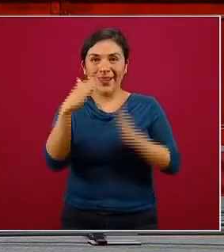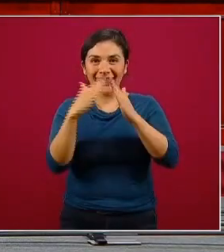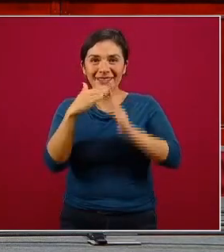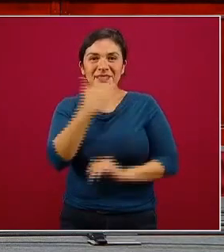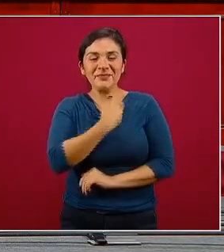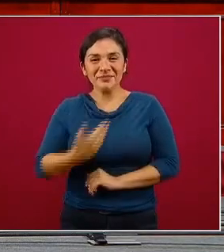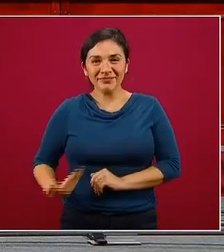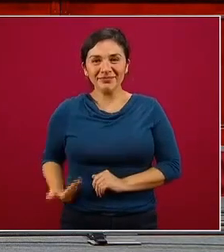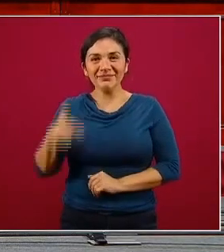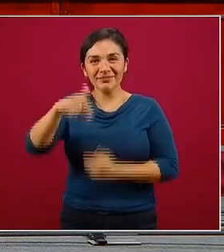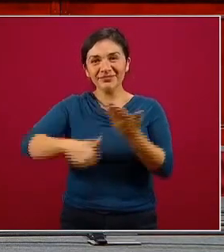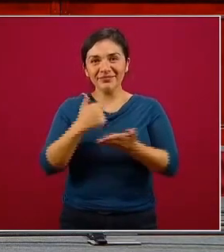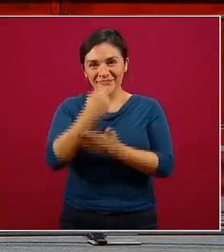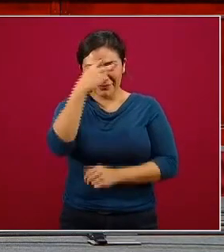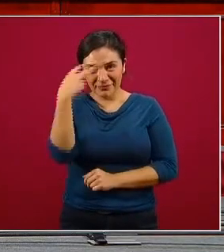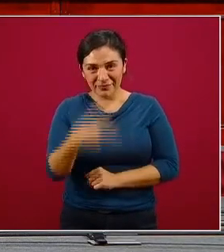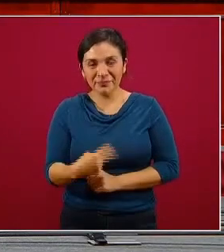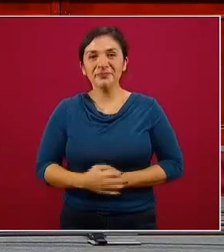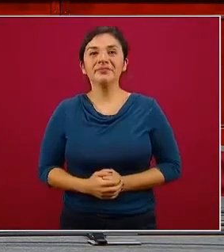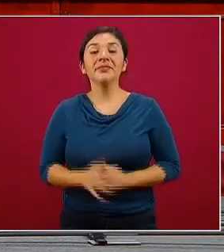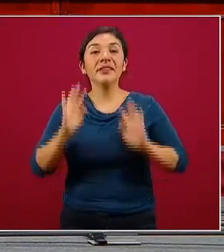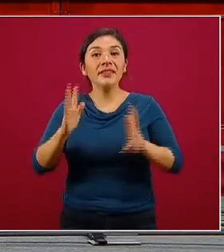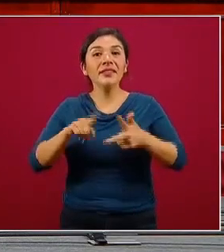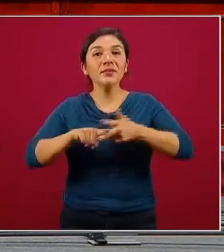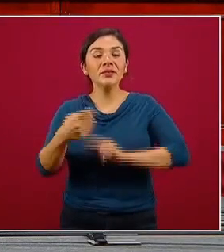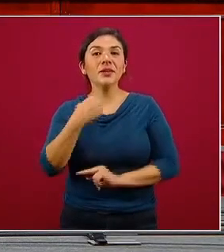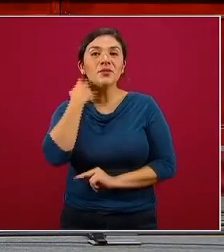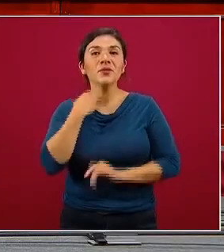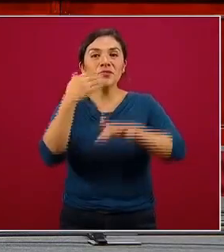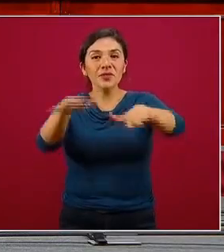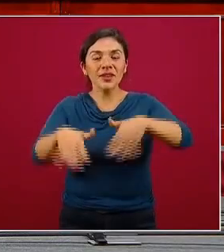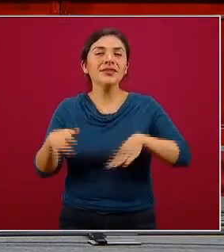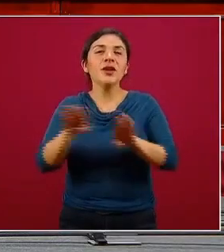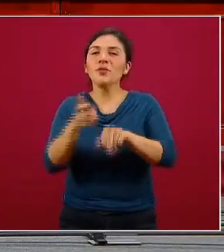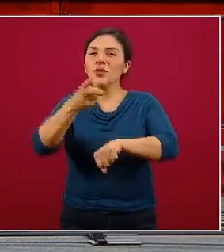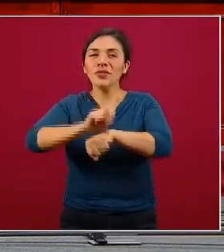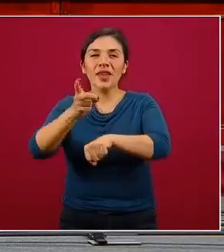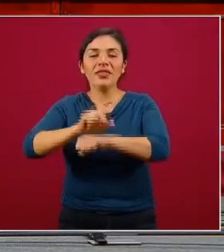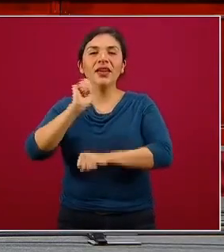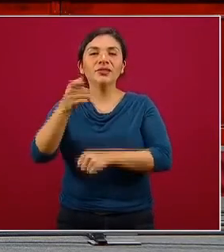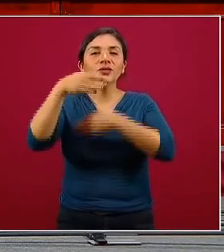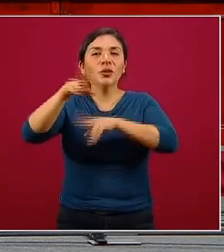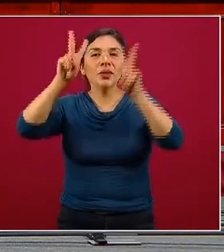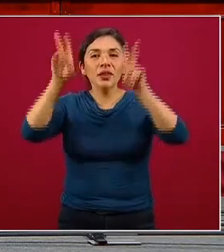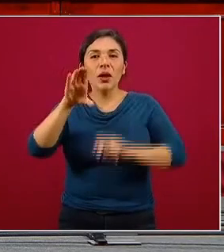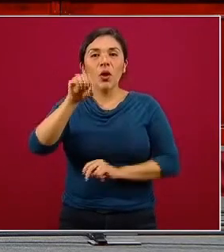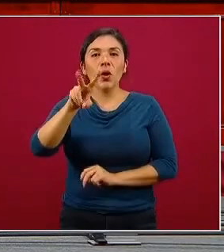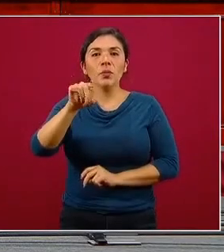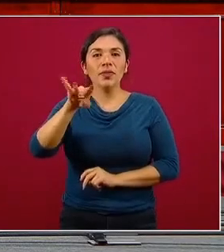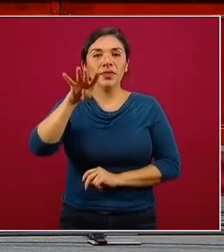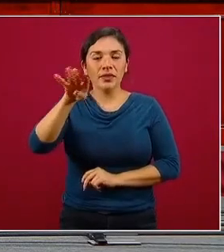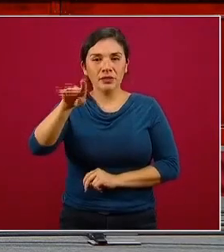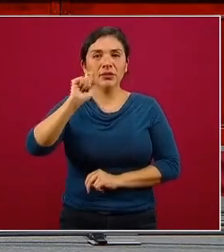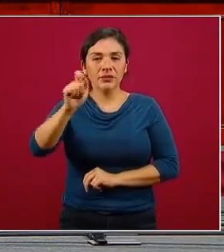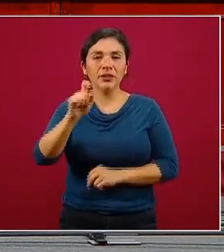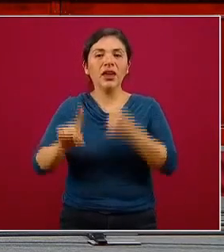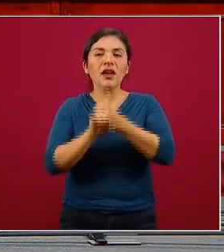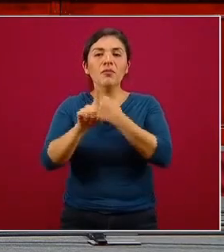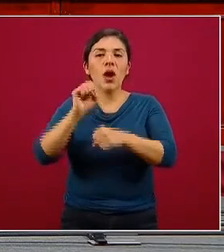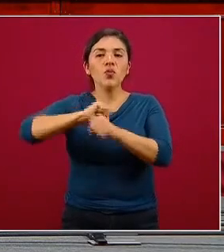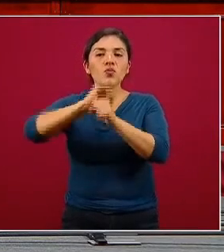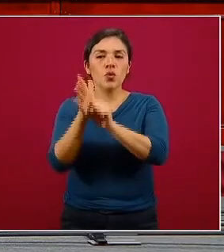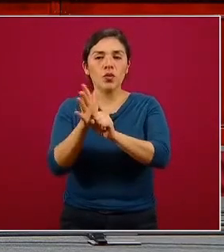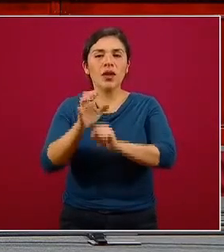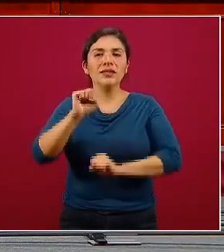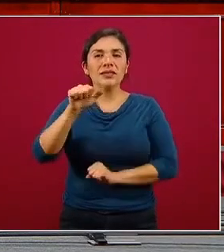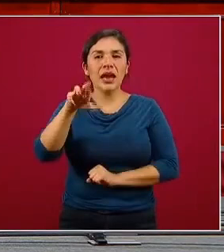México, en la Ciudad de México. Vamos a iniciar la conferencia de prensa diaria sobre COVID-19, la pandemia causada por el coronavirus